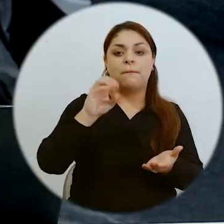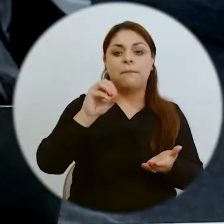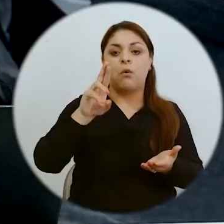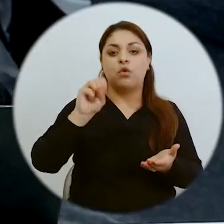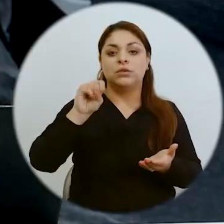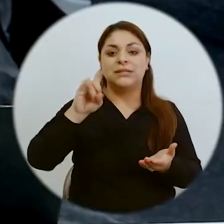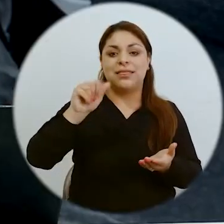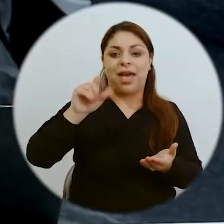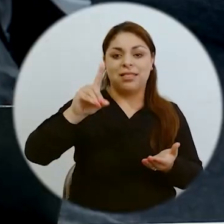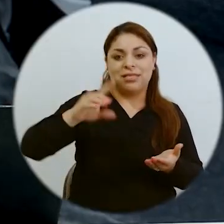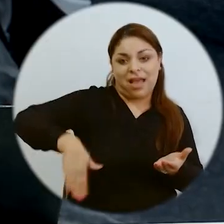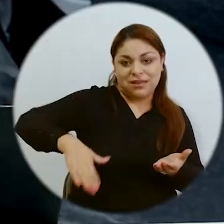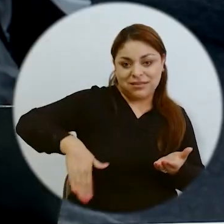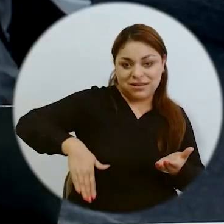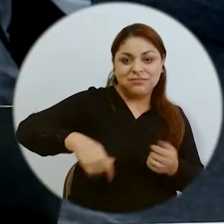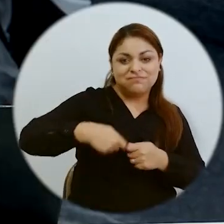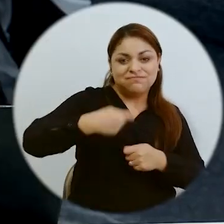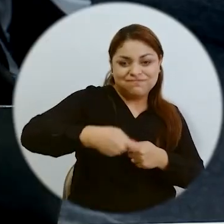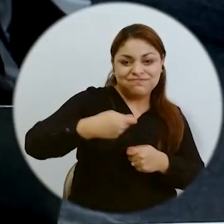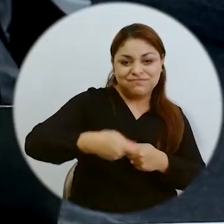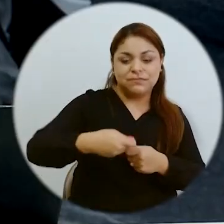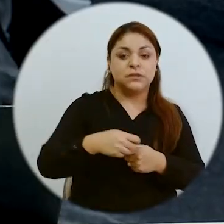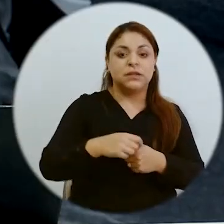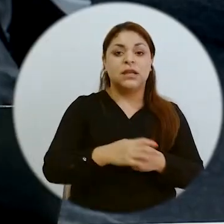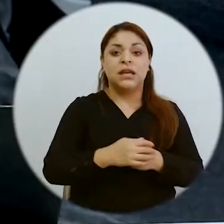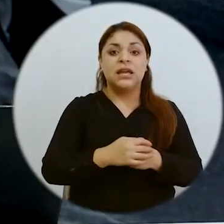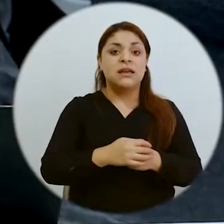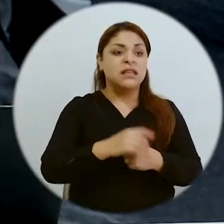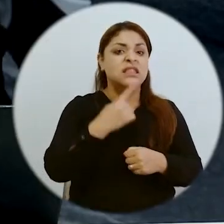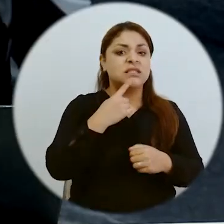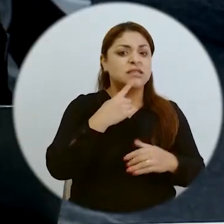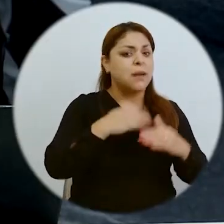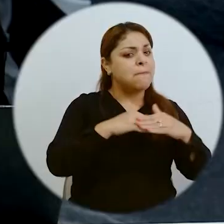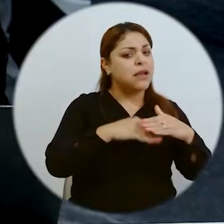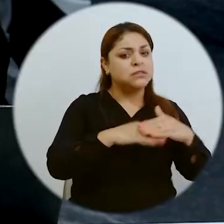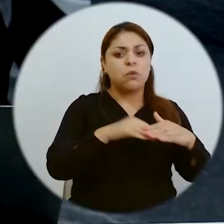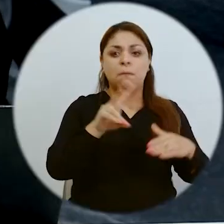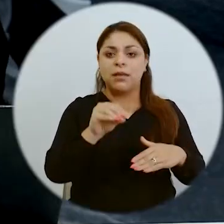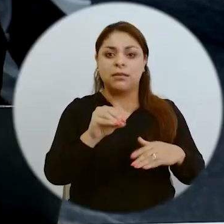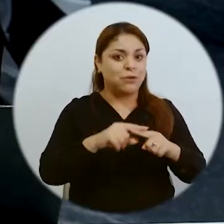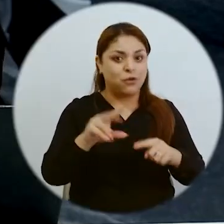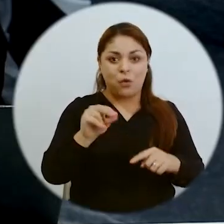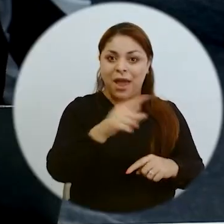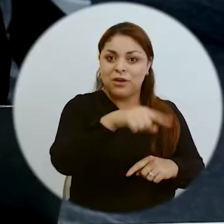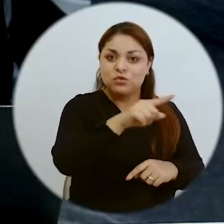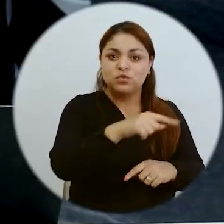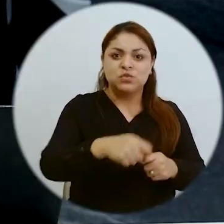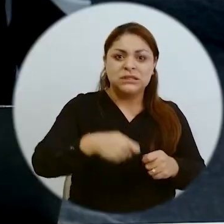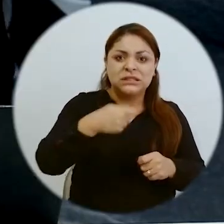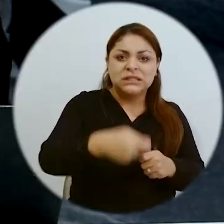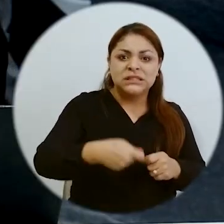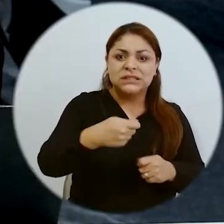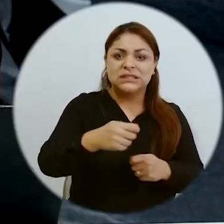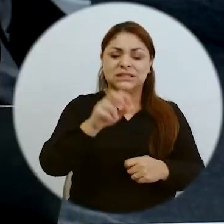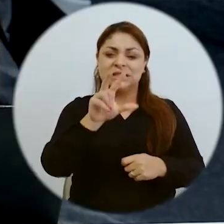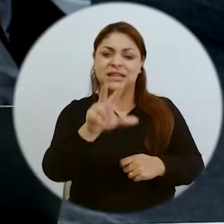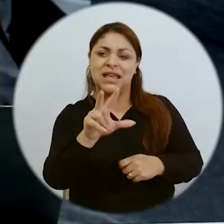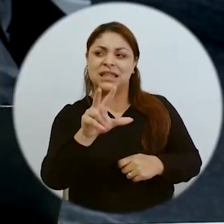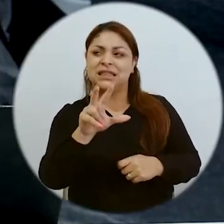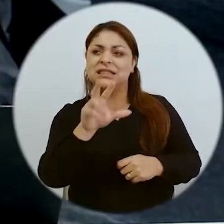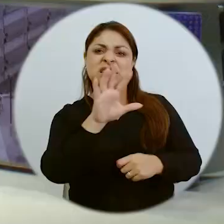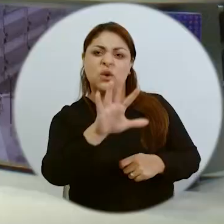bancos. Pero para un crédito de consumo, que puede tener un 10% más de